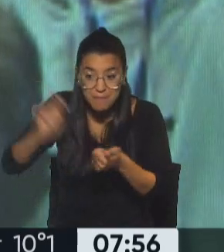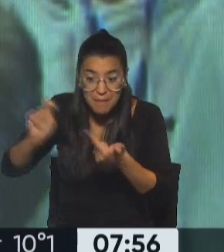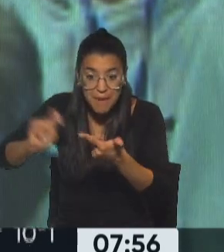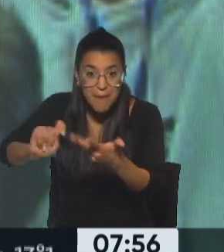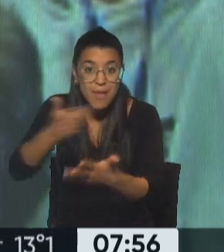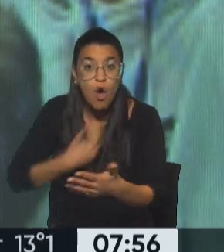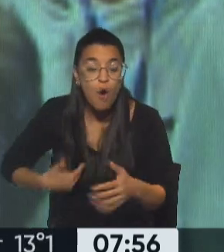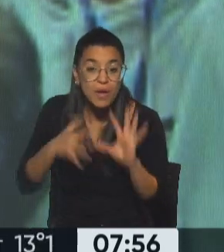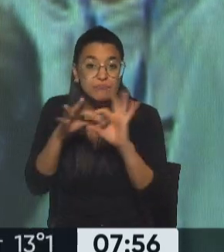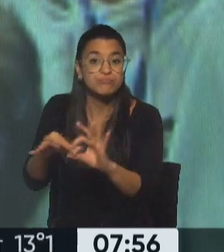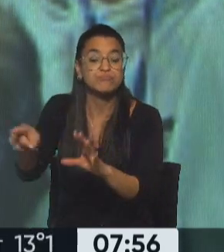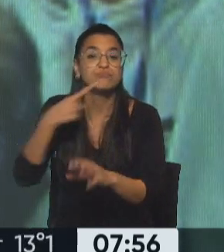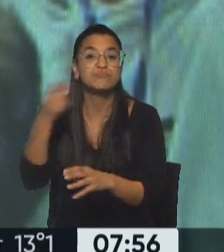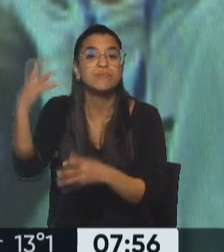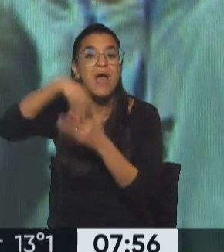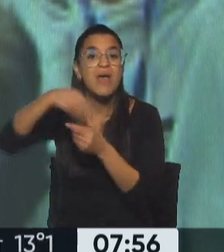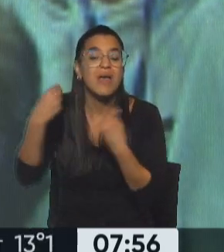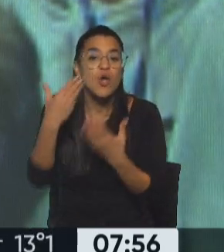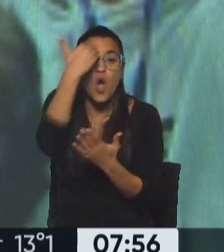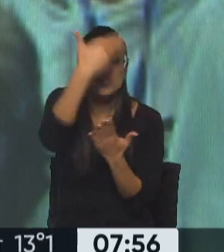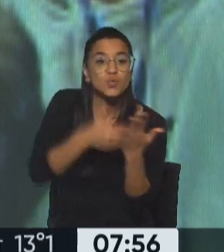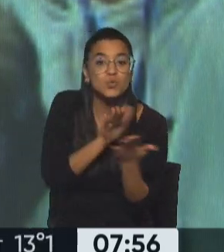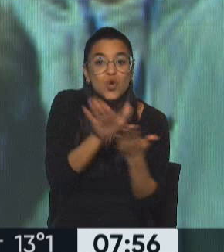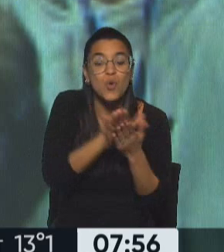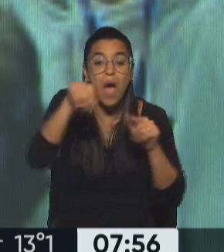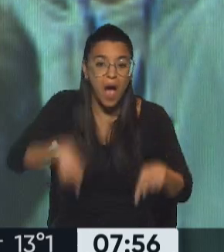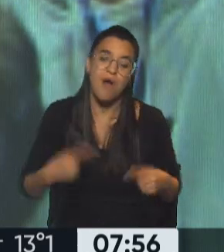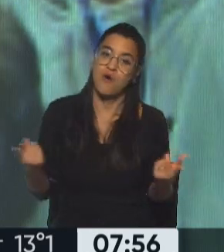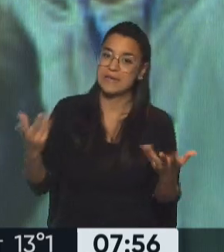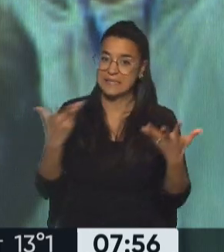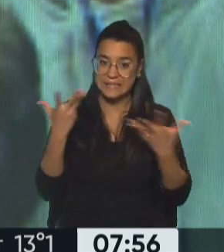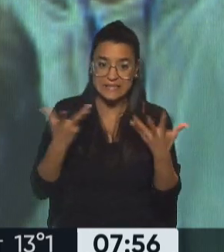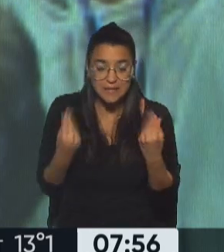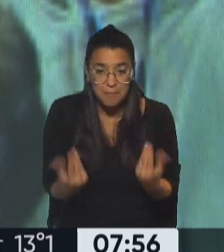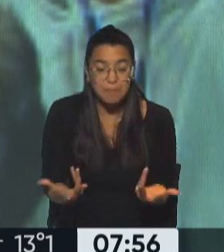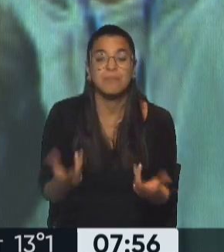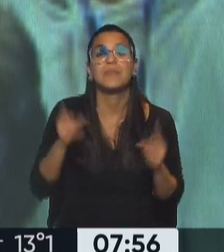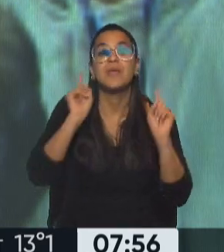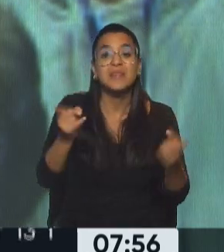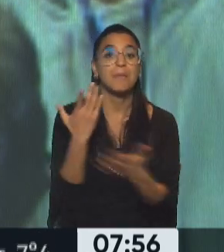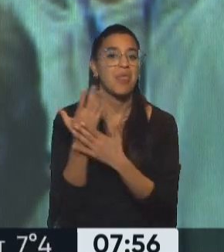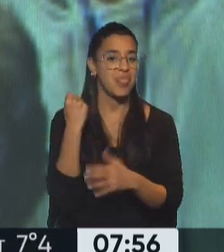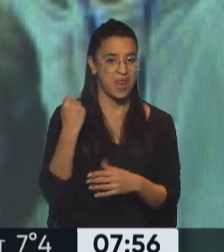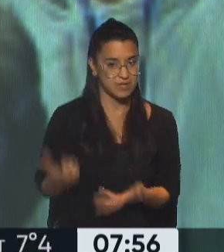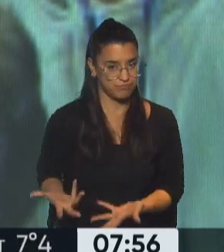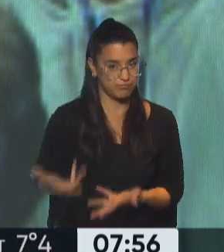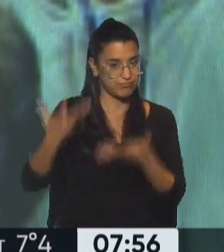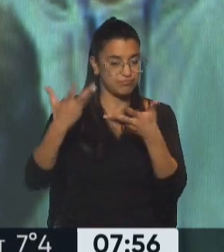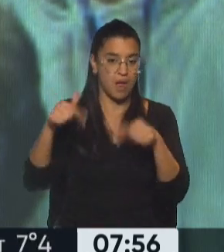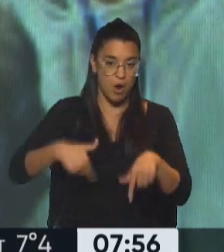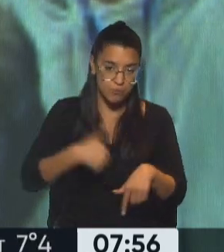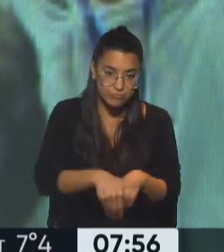tenían que ver con él de esta constitución ahora va a estar bastante limitado y también la derecha se fortalece así que el panorama es bastante